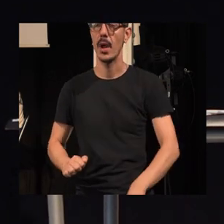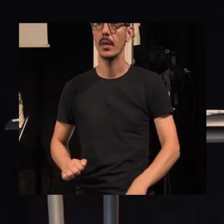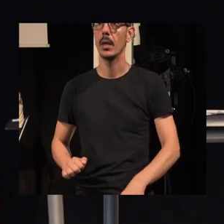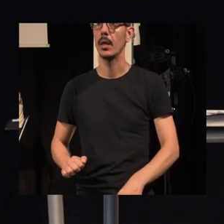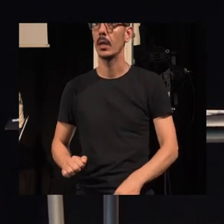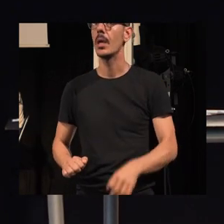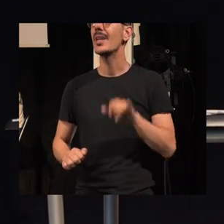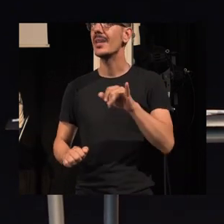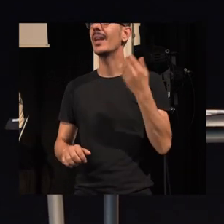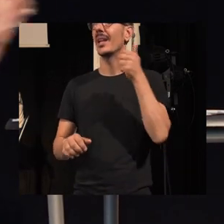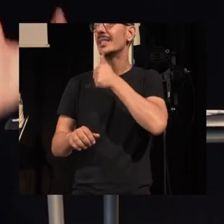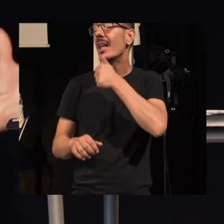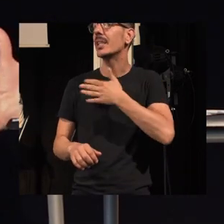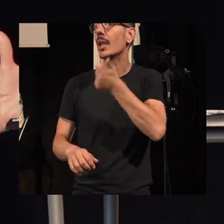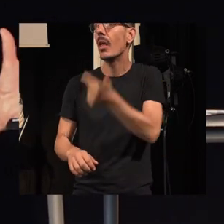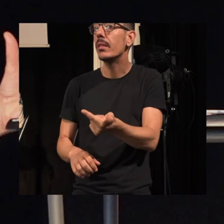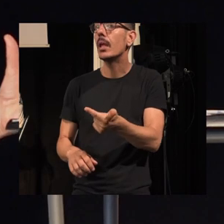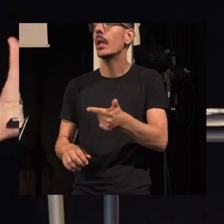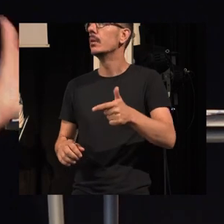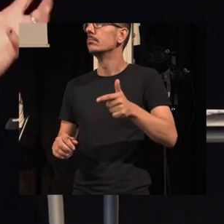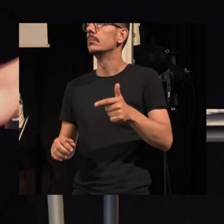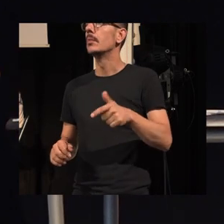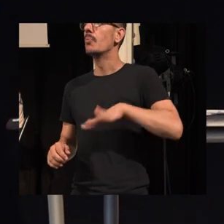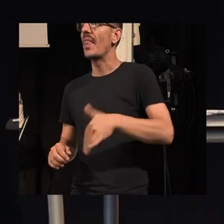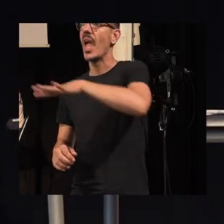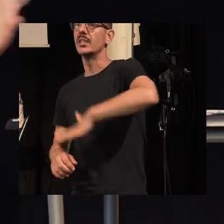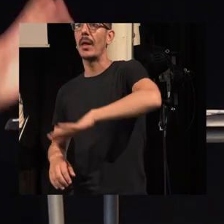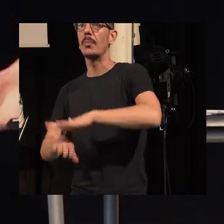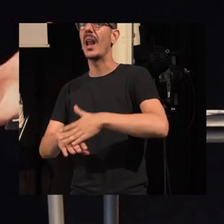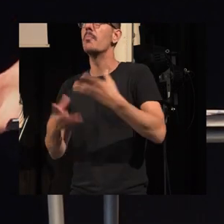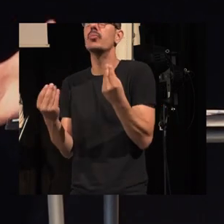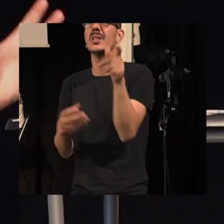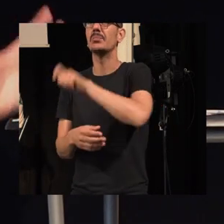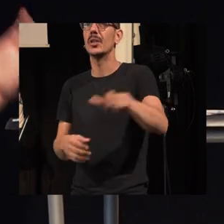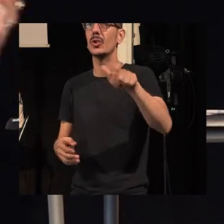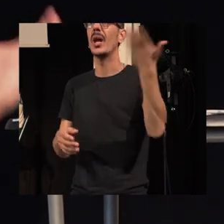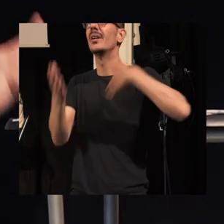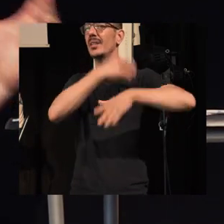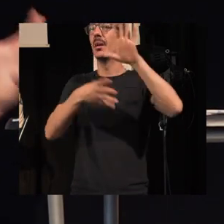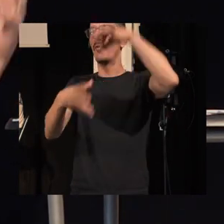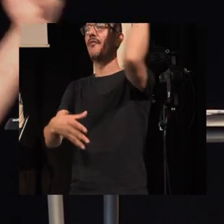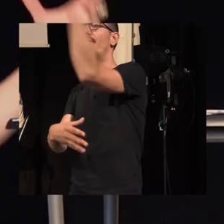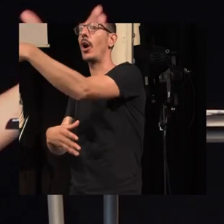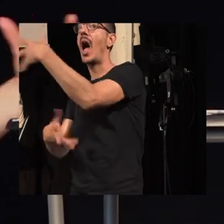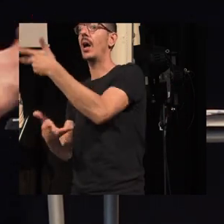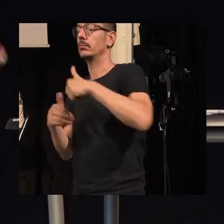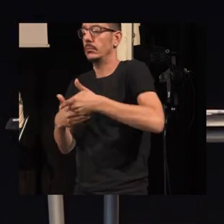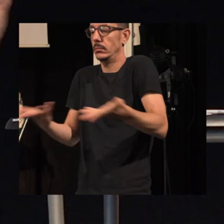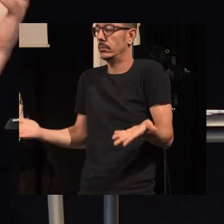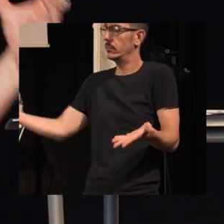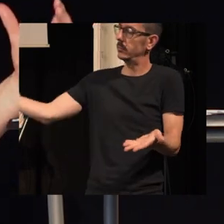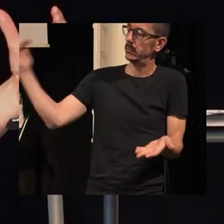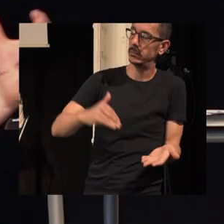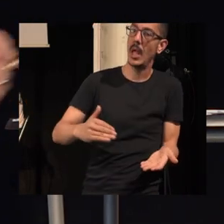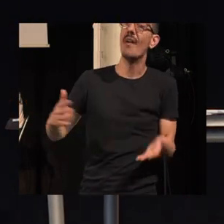ampliar escenarios para muchísimas personas que han sido excluidas de la posibilidad de transitar, de